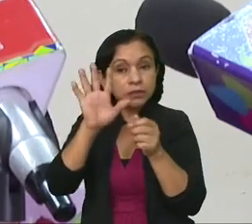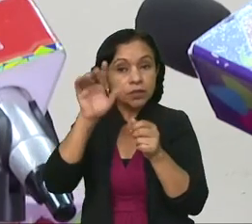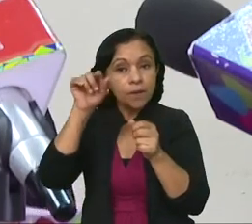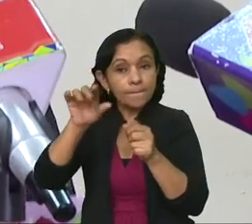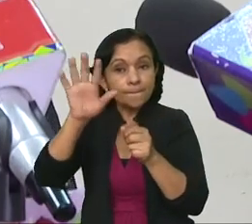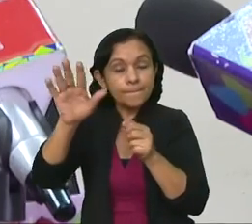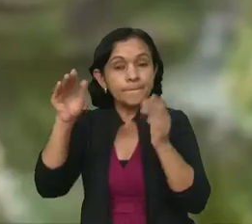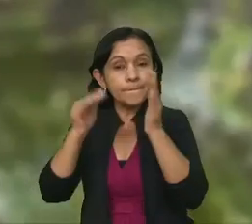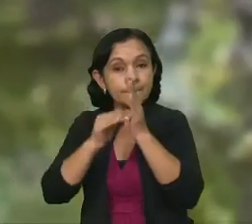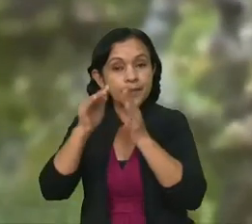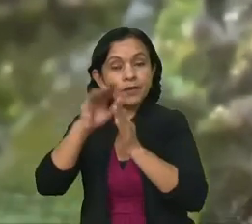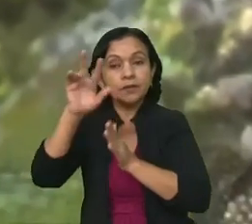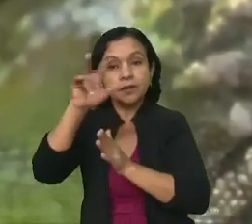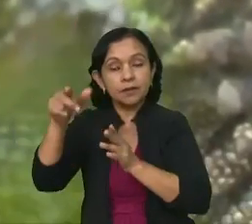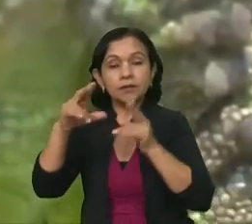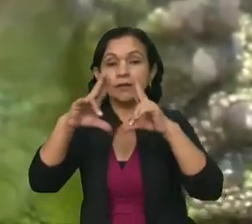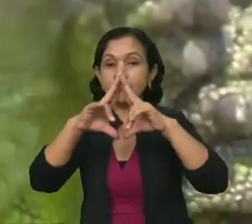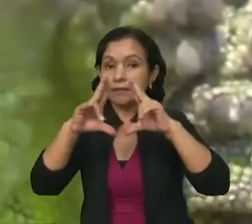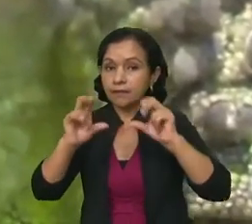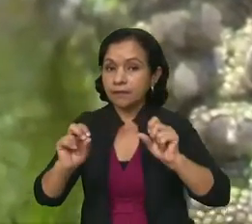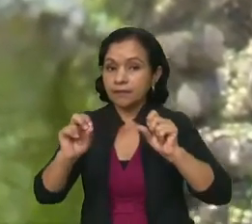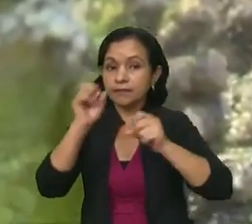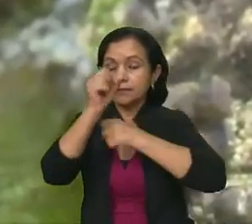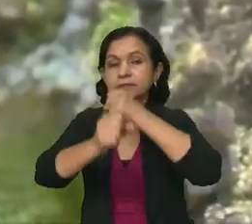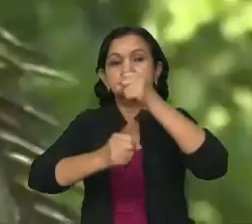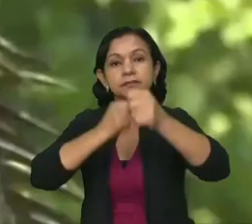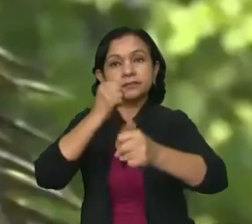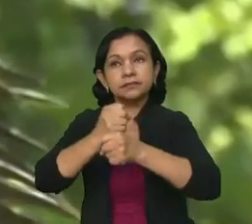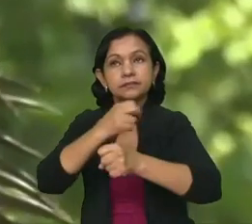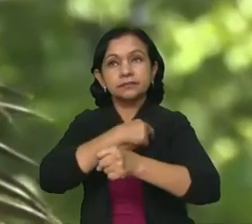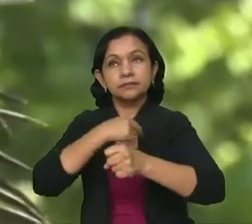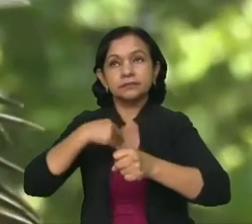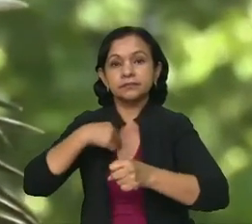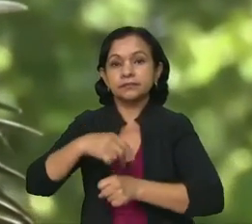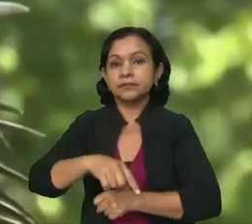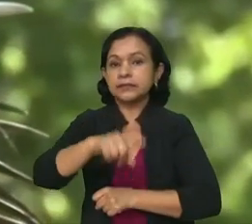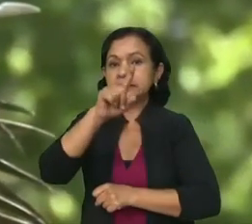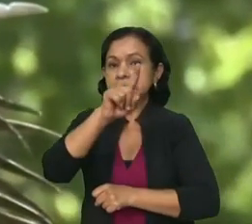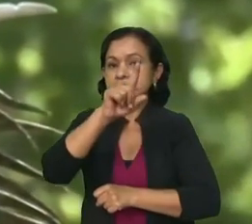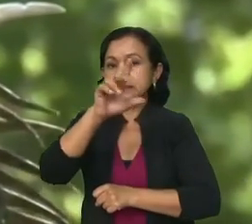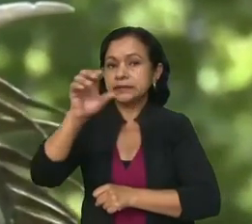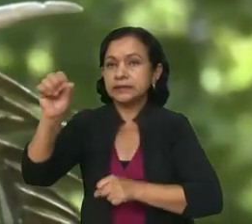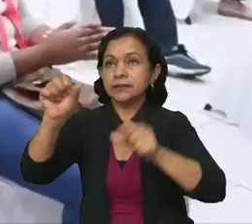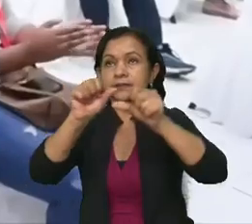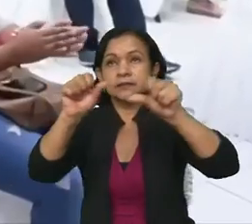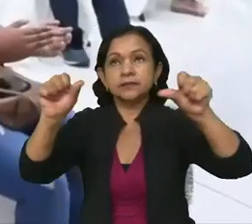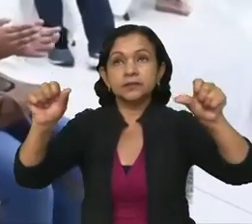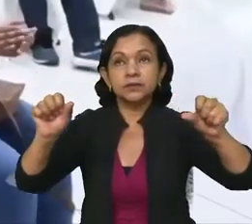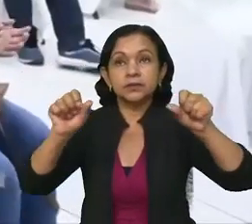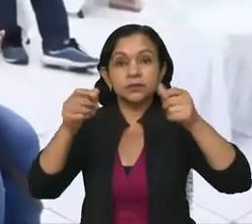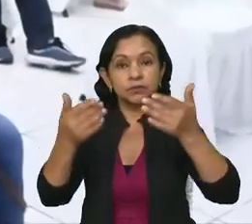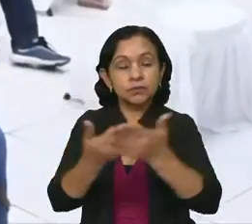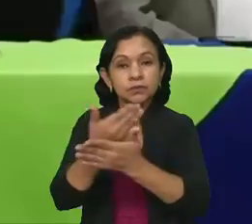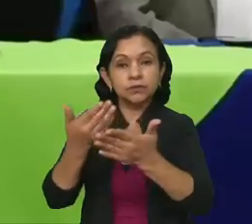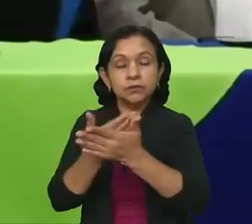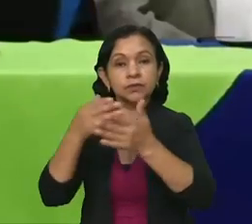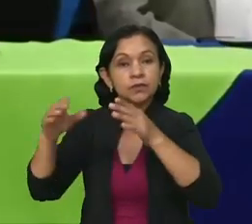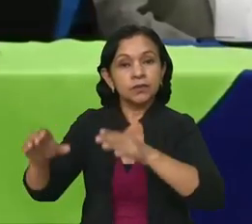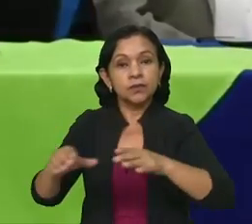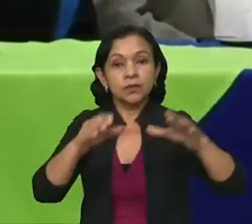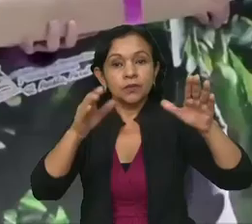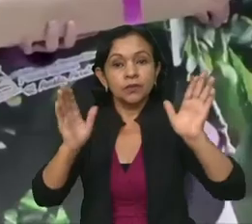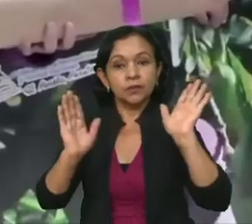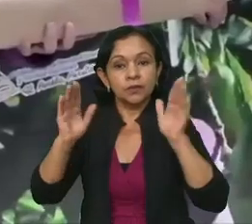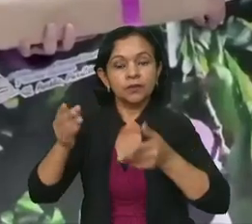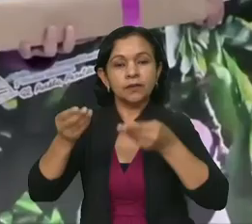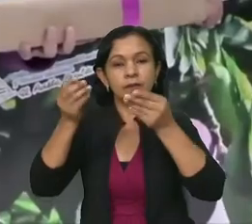economía nacional. En lo que va de este año se han instalado 100 zoocriaderos. El Marena también realizó el acto de premiación de los